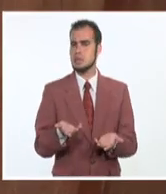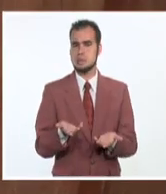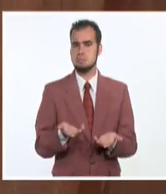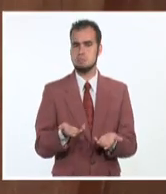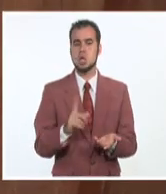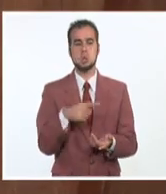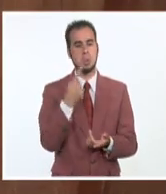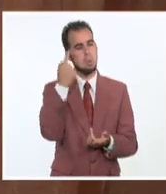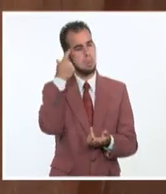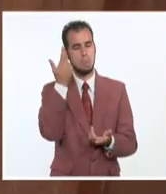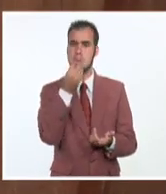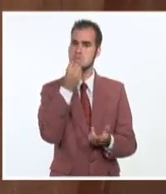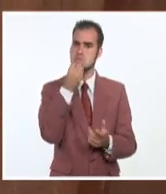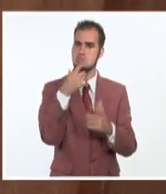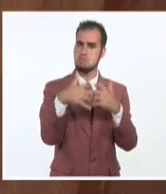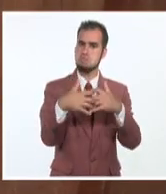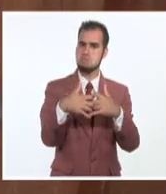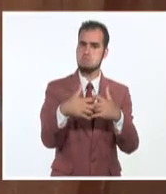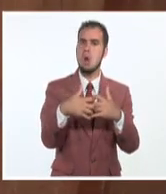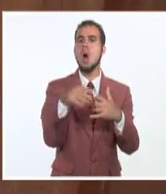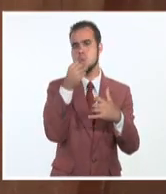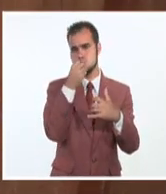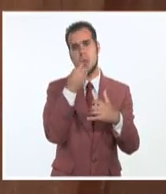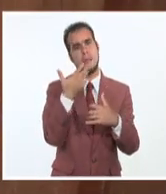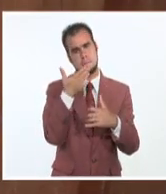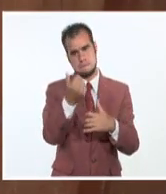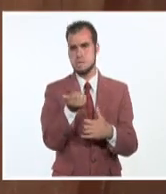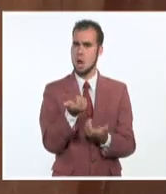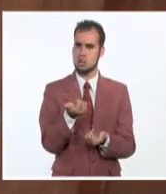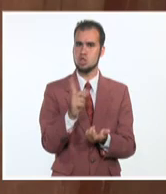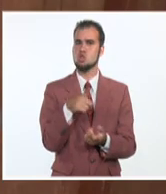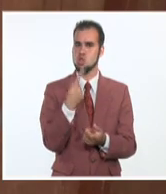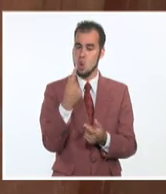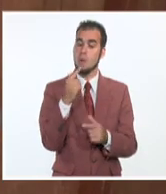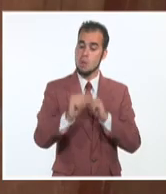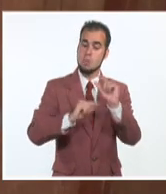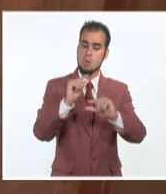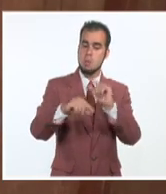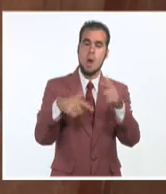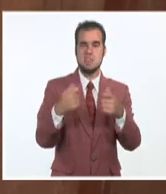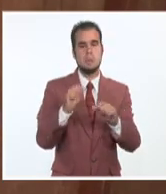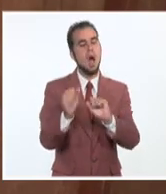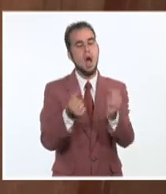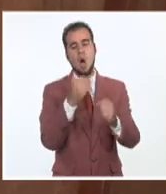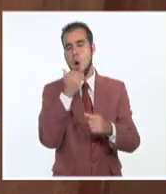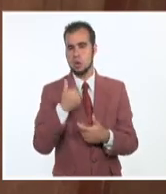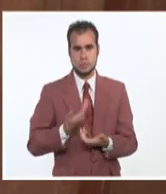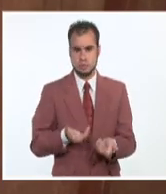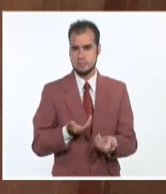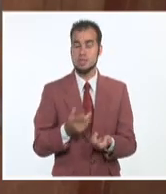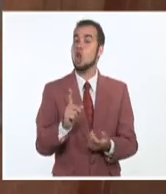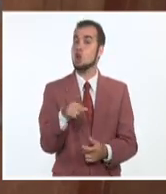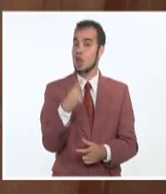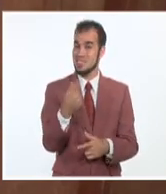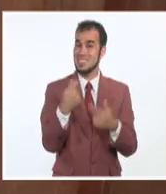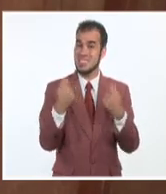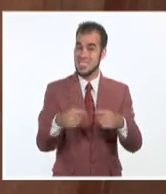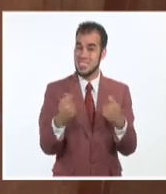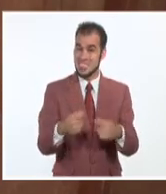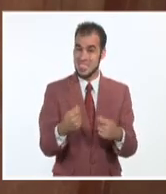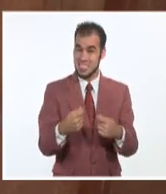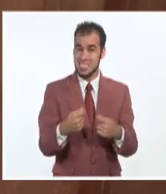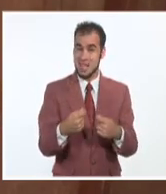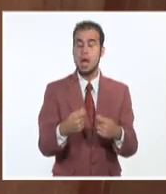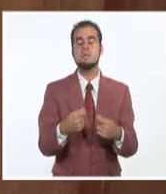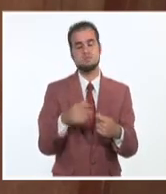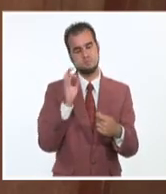superior a la capacidad que tenemos para controlar lo que estamos generando. Y nosotros tenemos que poner la gradualidad en